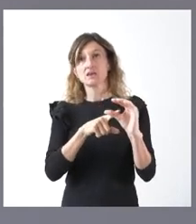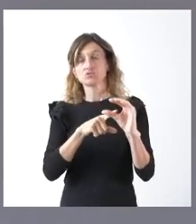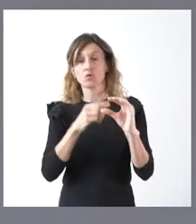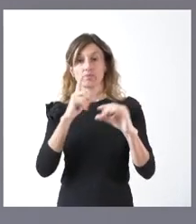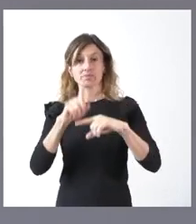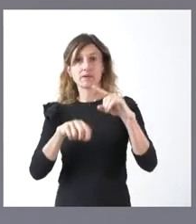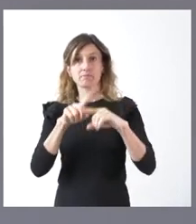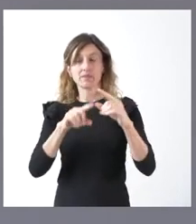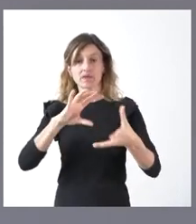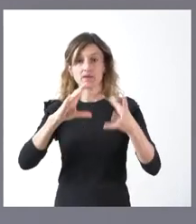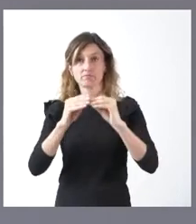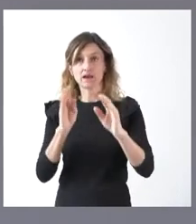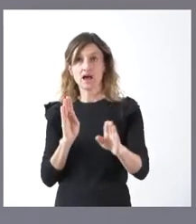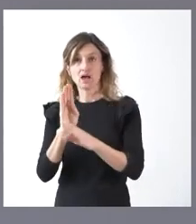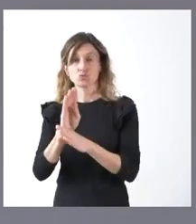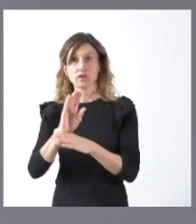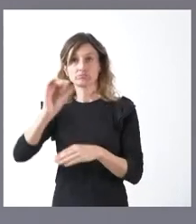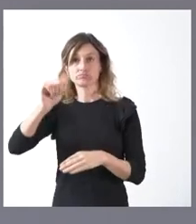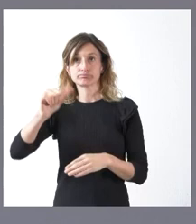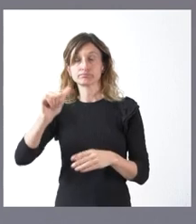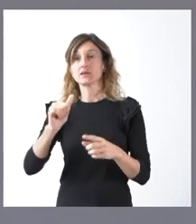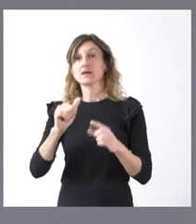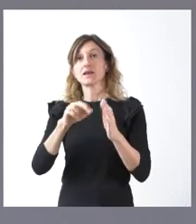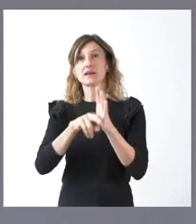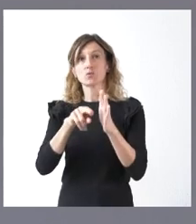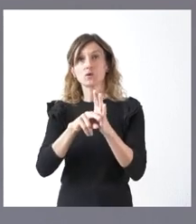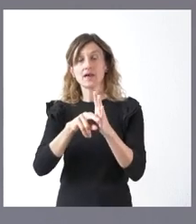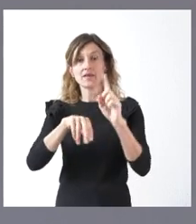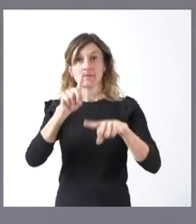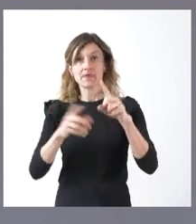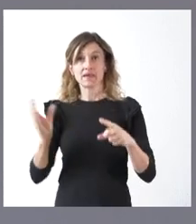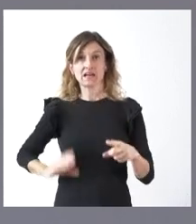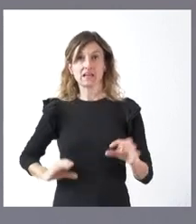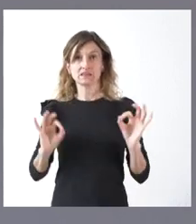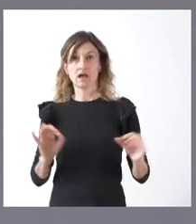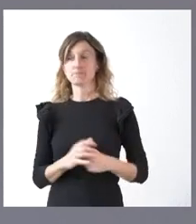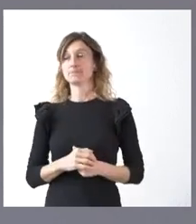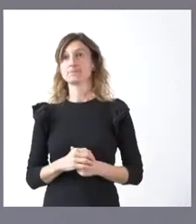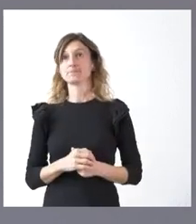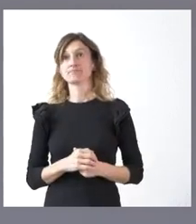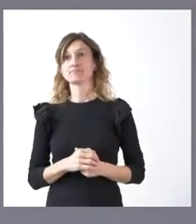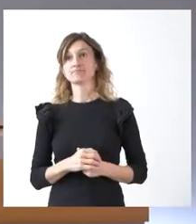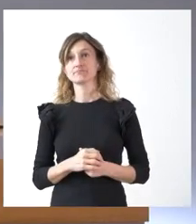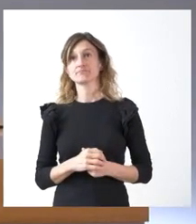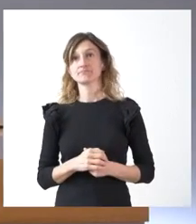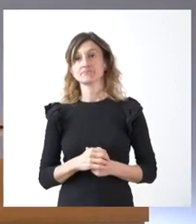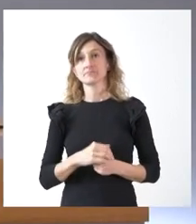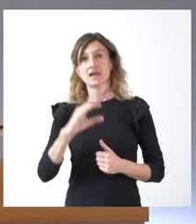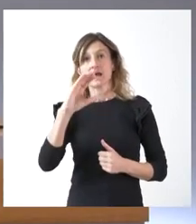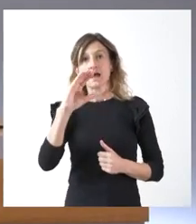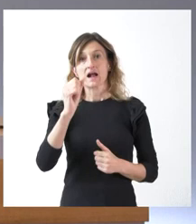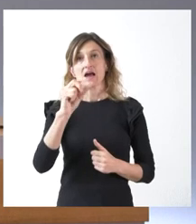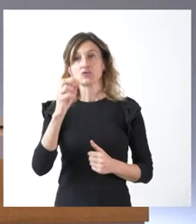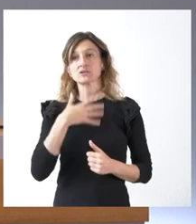a la hora de recibir las ayudas que están vinculadas en algunos casos a determinado nivel de renta creo que Carlos Domínguez quería